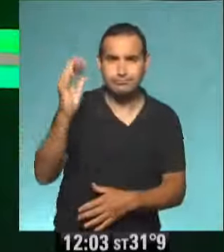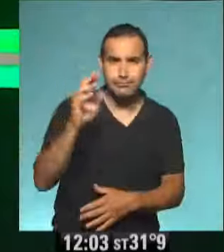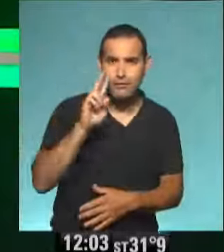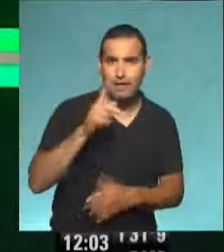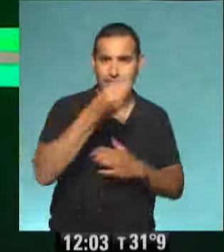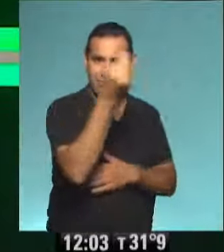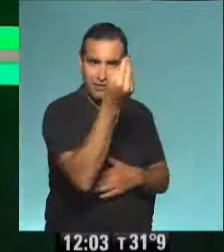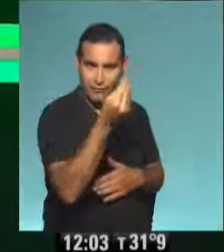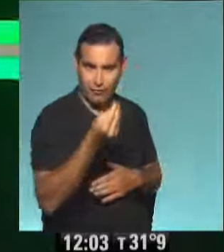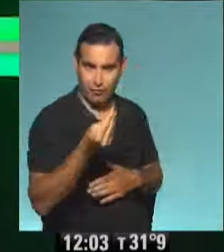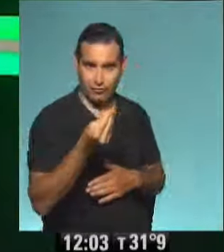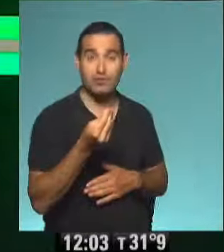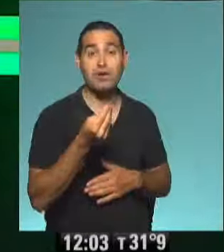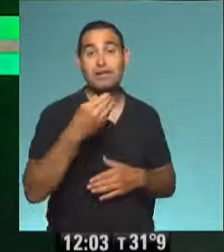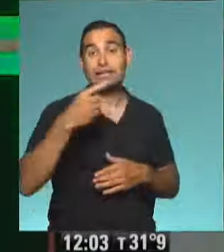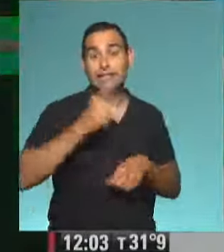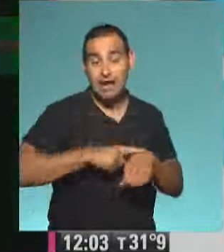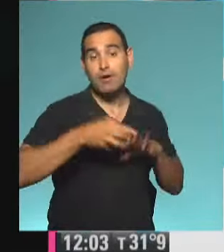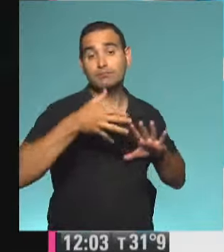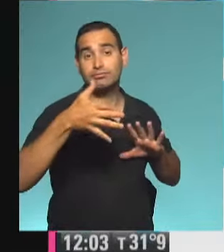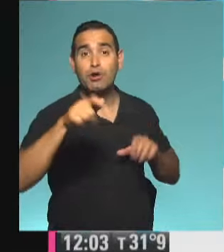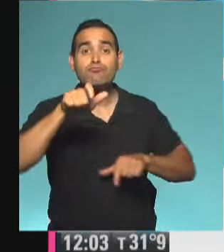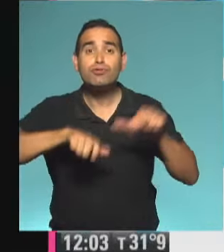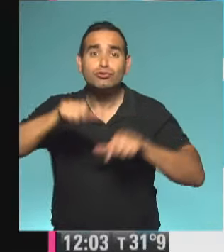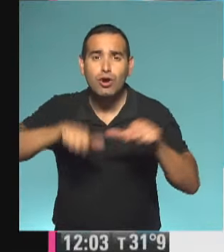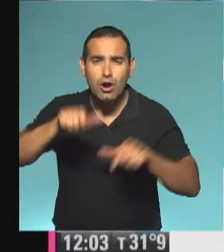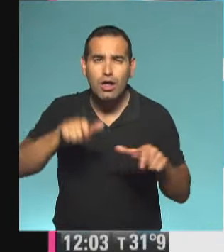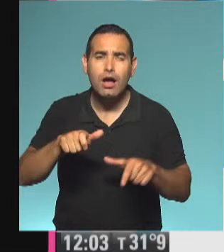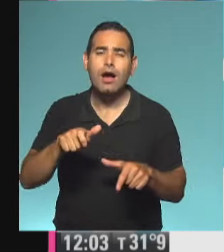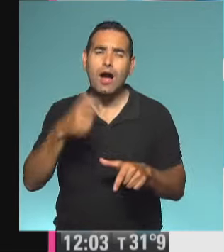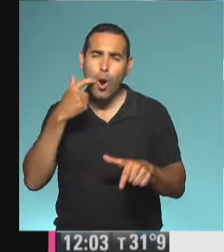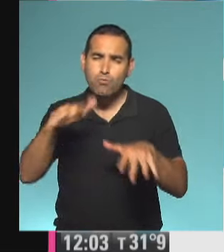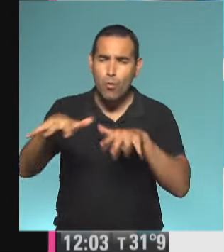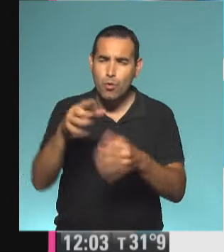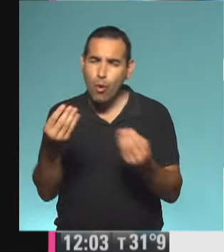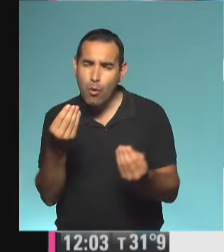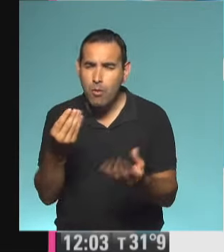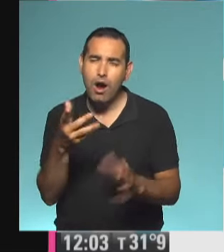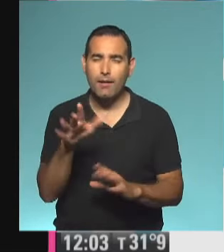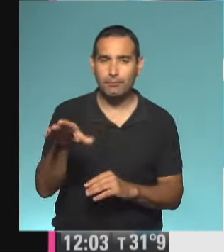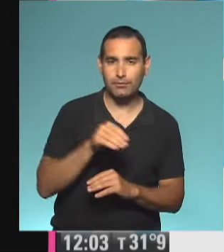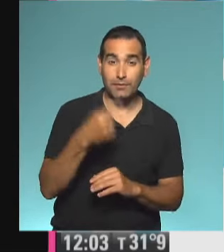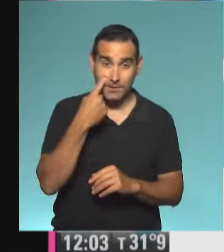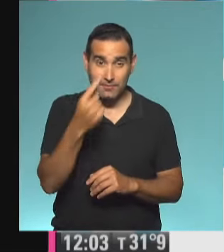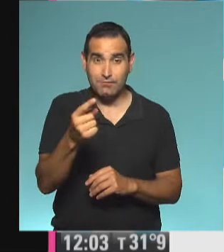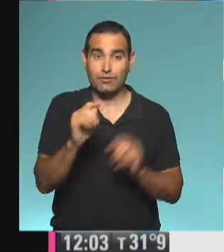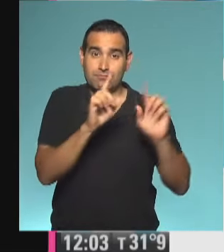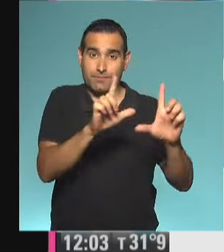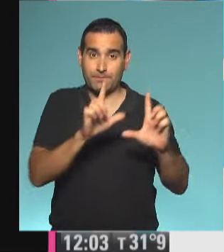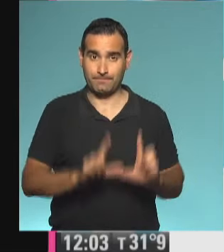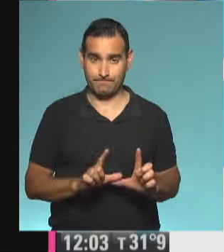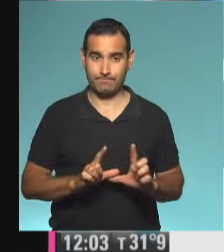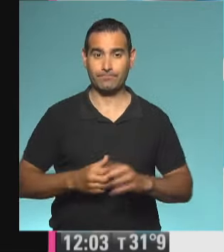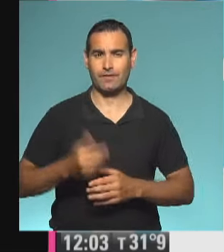el paso del tiempo, los artistas y las artistas captaron ese movimiento. Ven, acá tenemos a la izquierda imágenes sobre... El